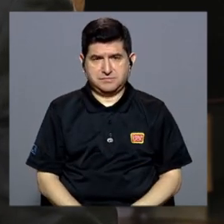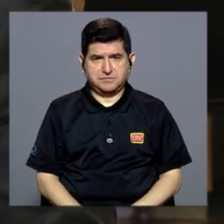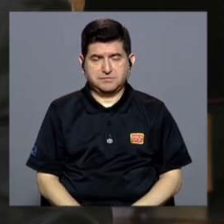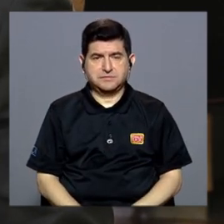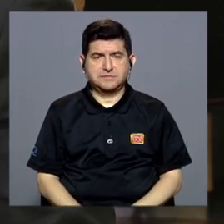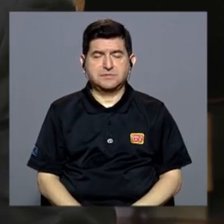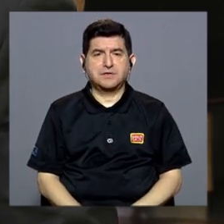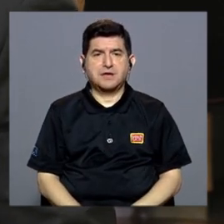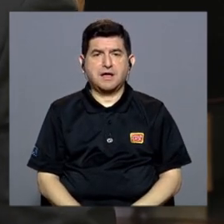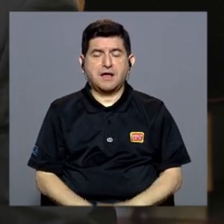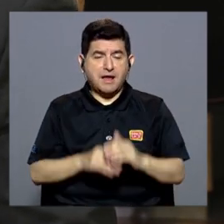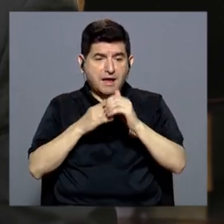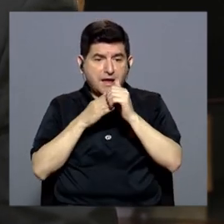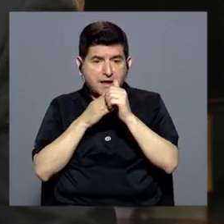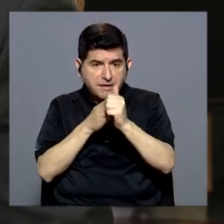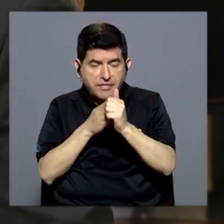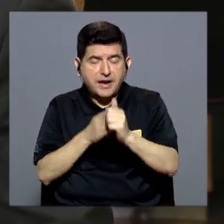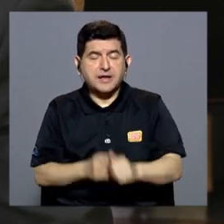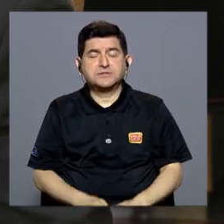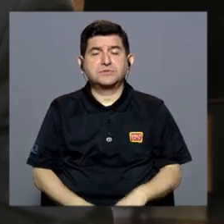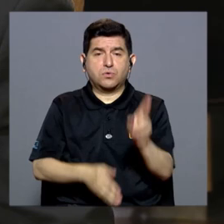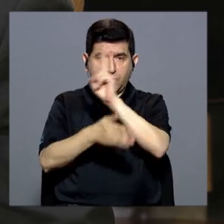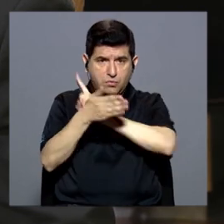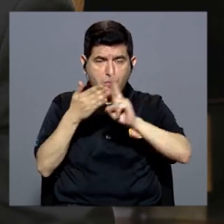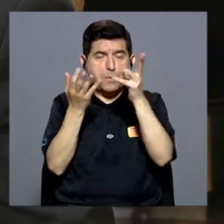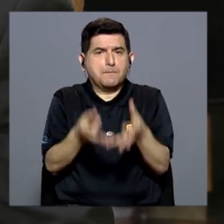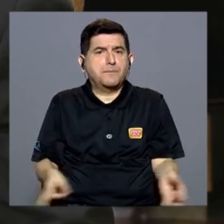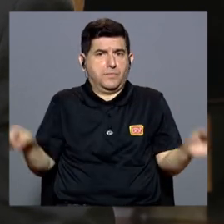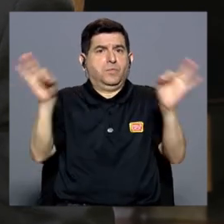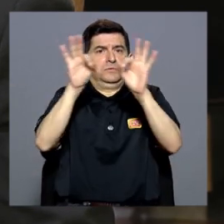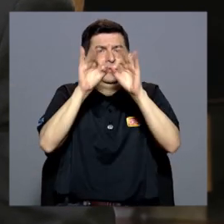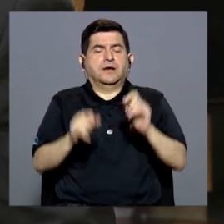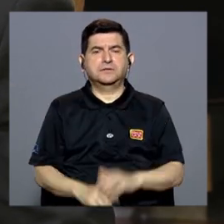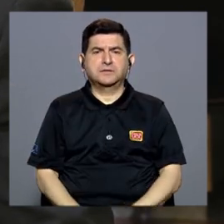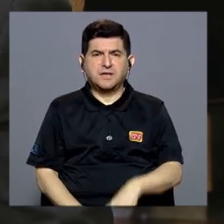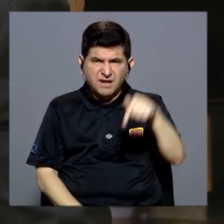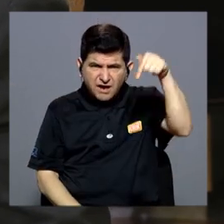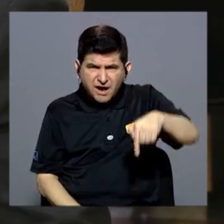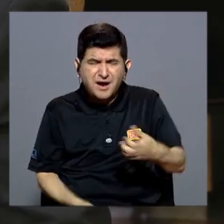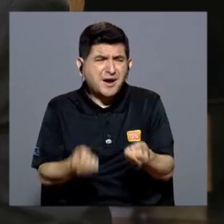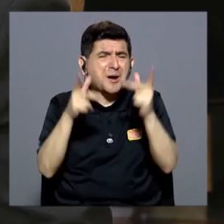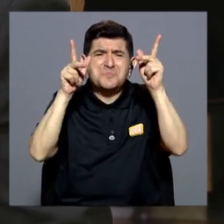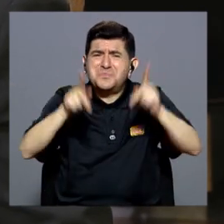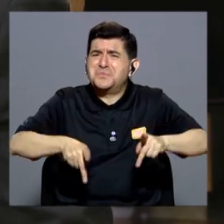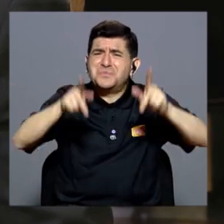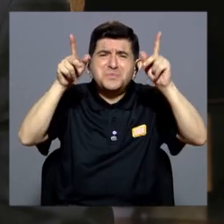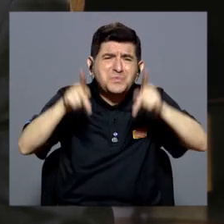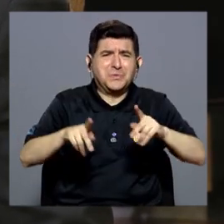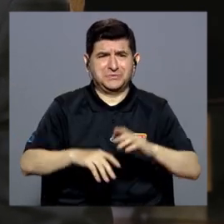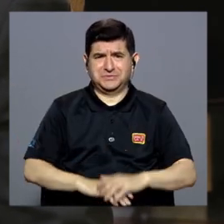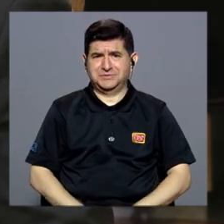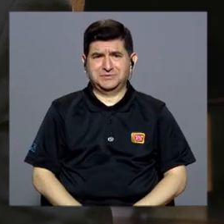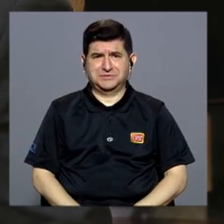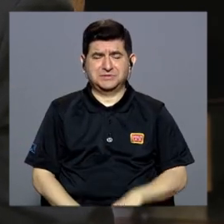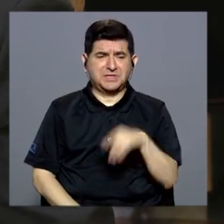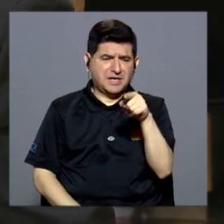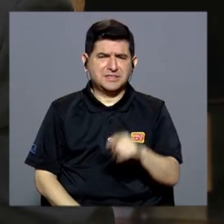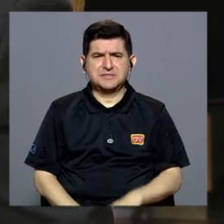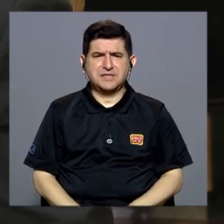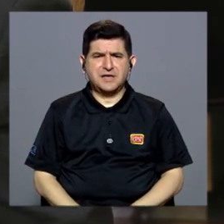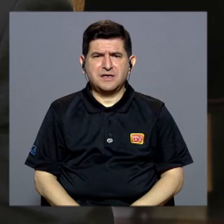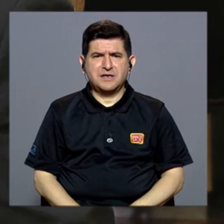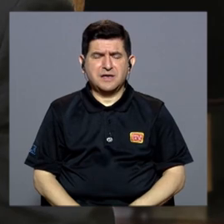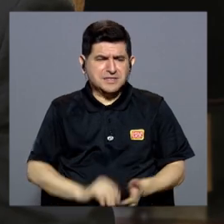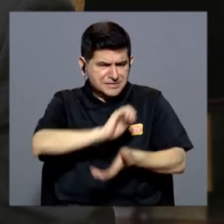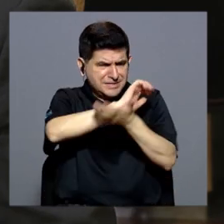la voz cantante de la universidad es fundamental. Acá tenemos muchas personas que hacen palanca de